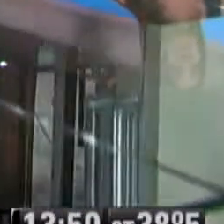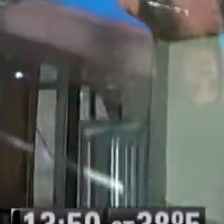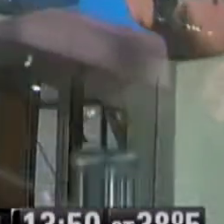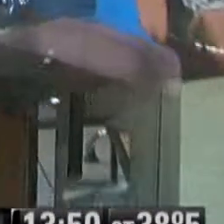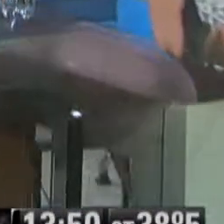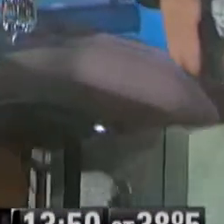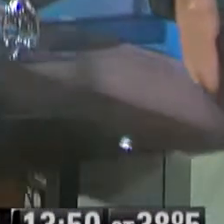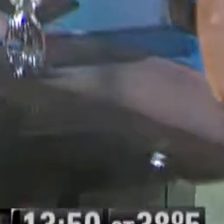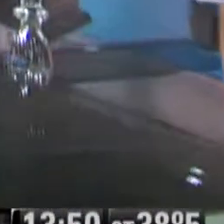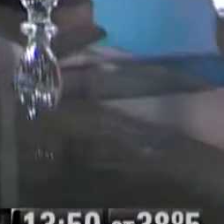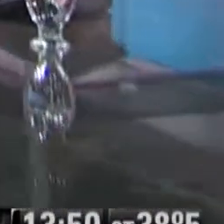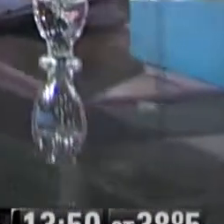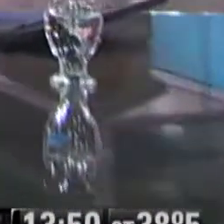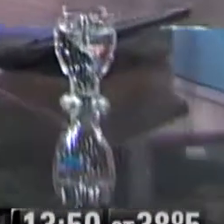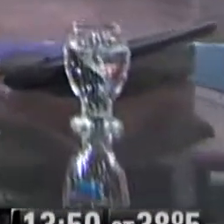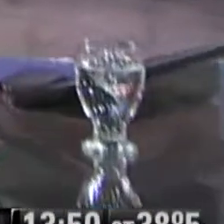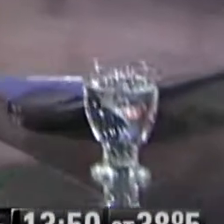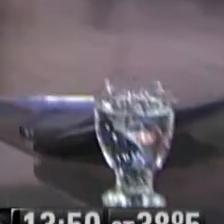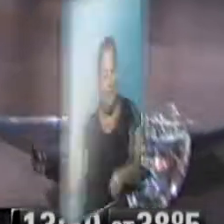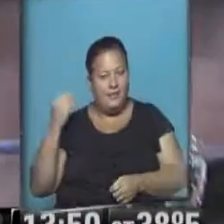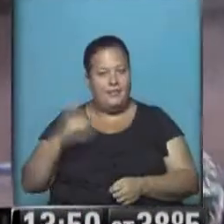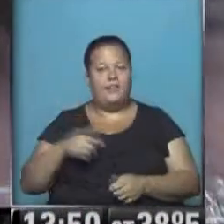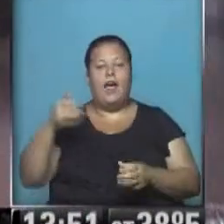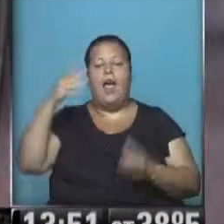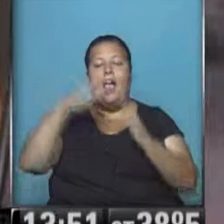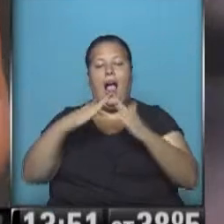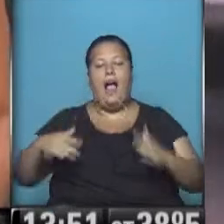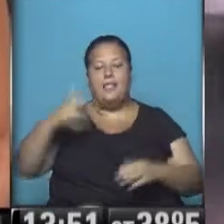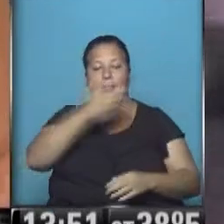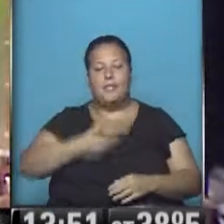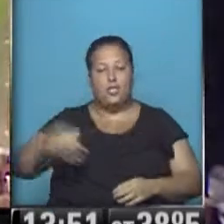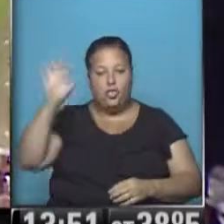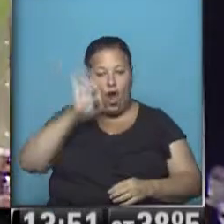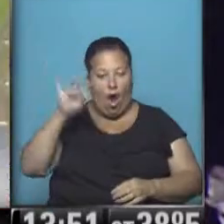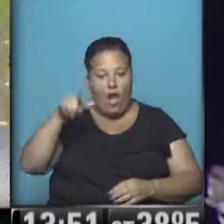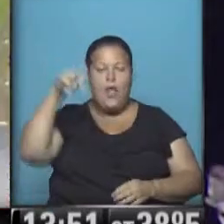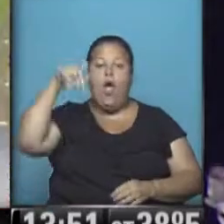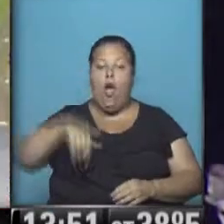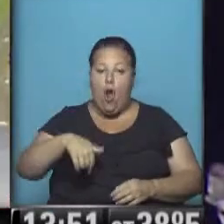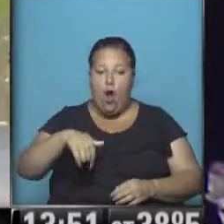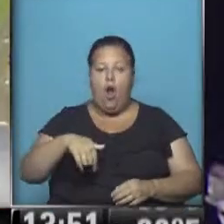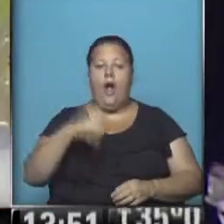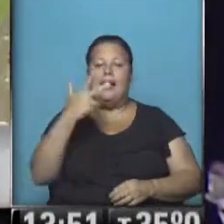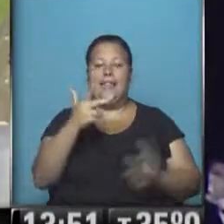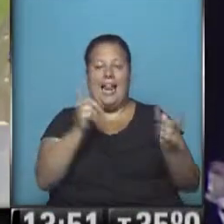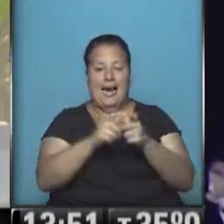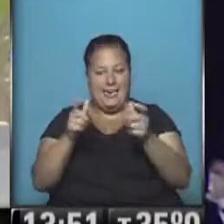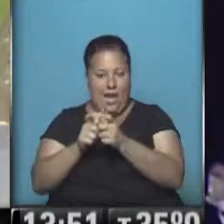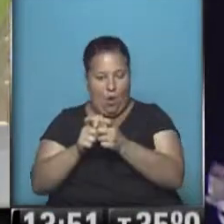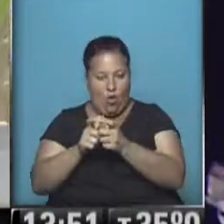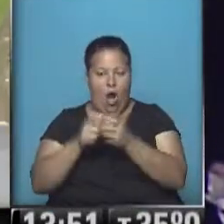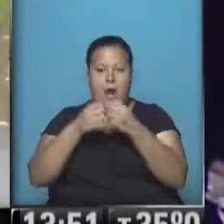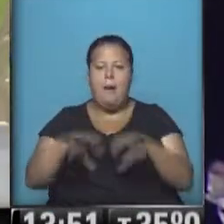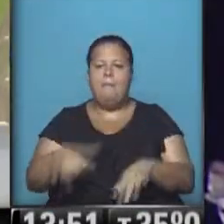Actividad para hoy de la presidenta de la Nación, Cristina Fernández, en la residencia presidencial de Olivos. Va a mantener tres reuniones a partir de